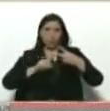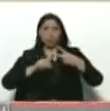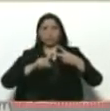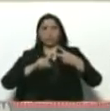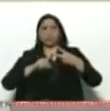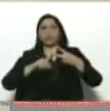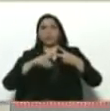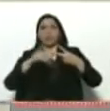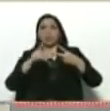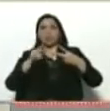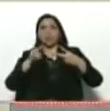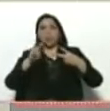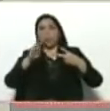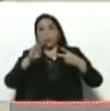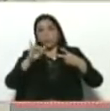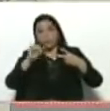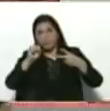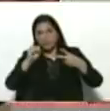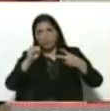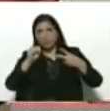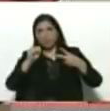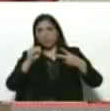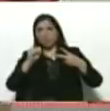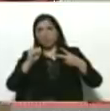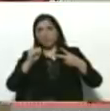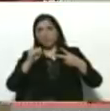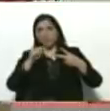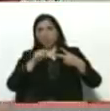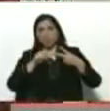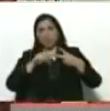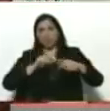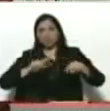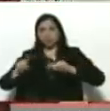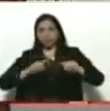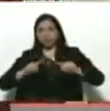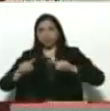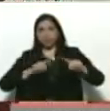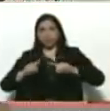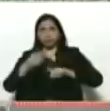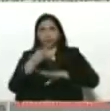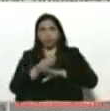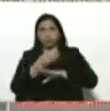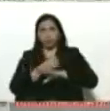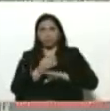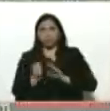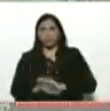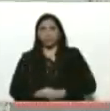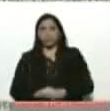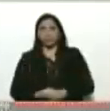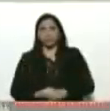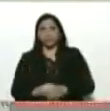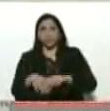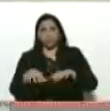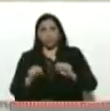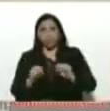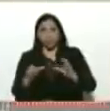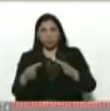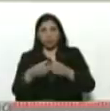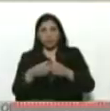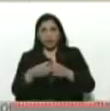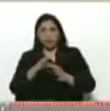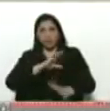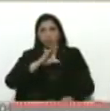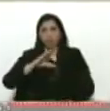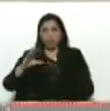Durbis Melián. Durbis Melián, que estaba comandando allá en Maturín. Tomar la Brigada Caribe y un boicot